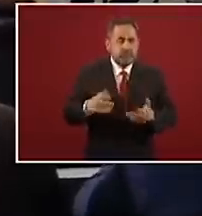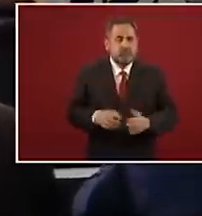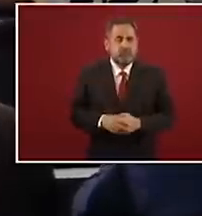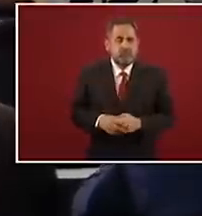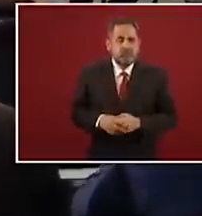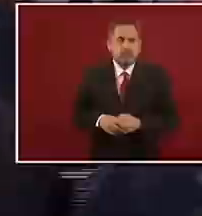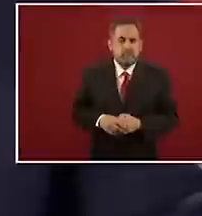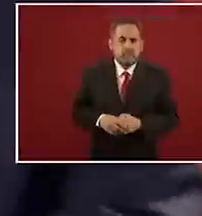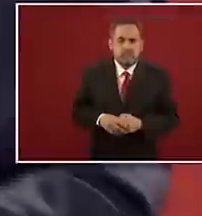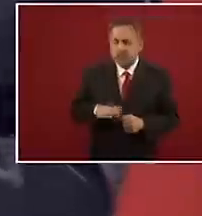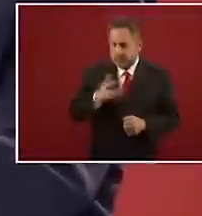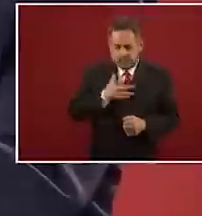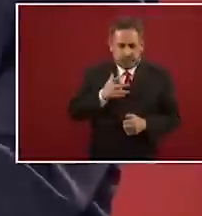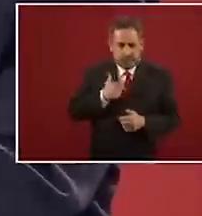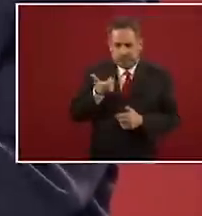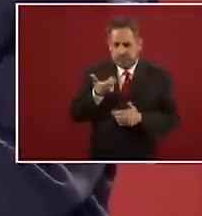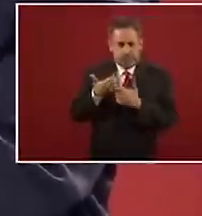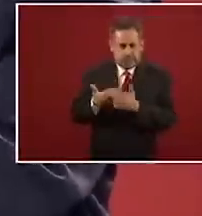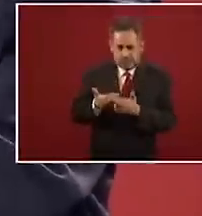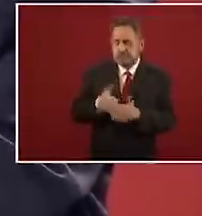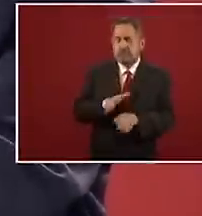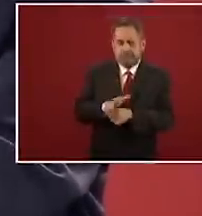Ya tenemos el dinero para